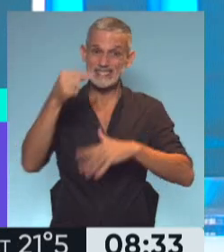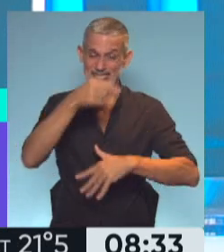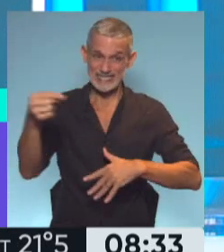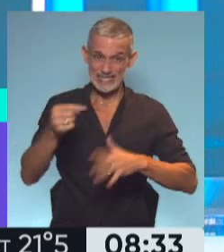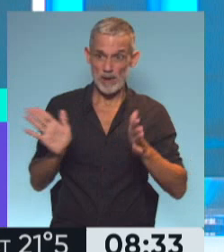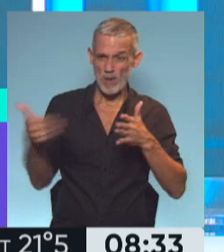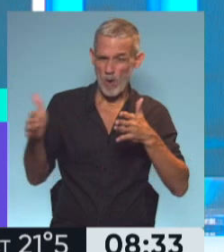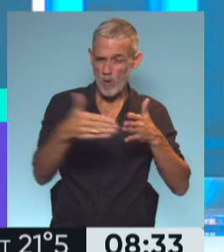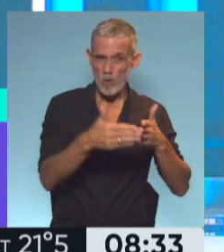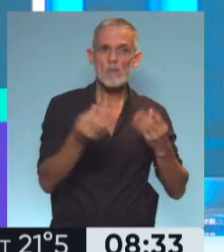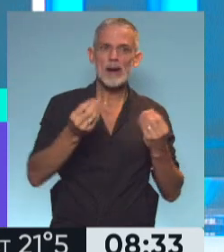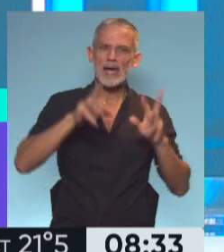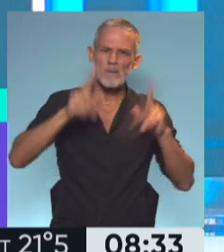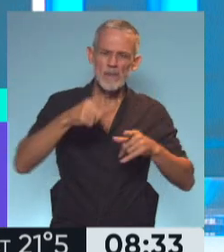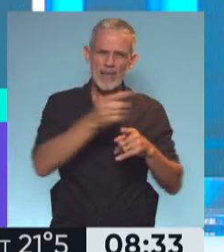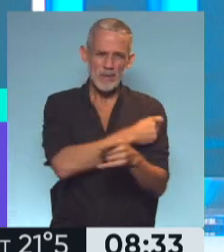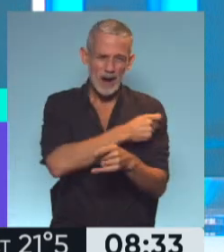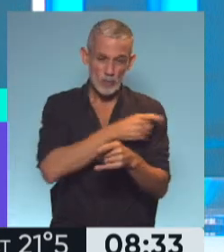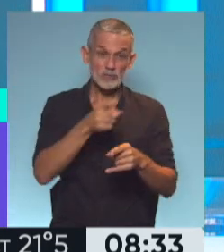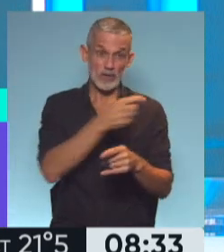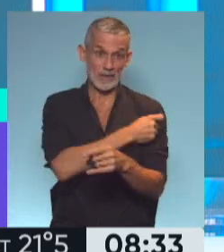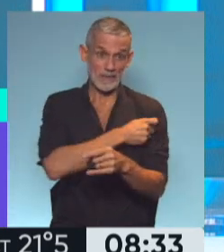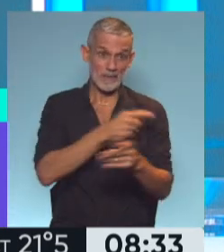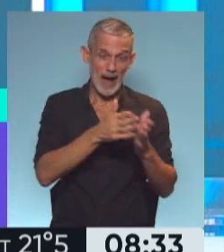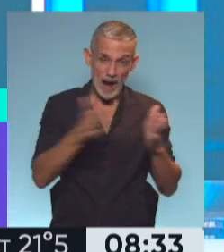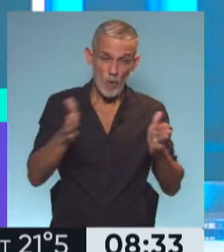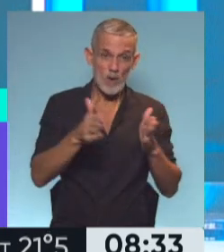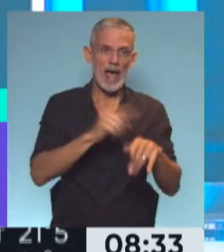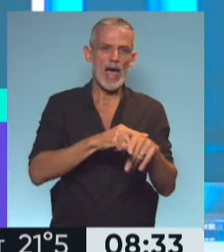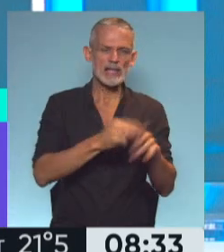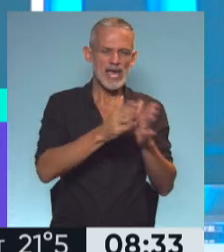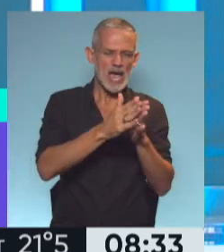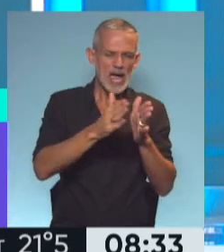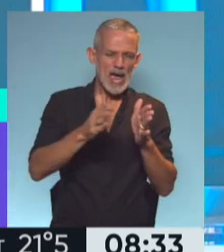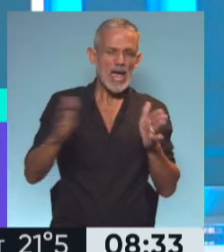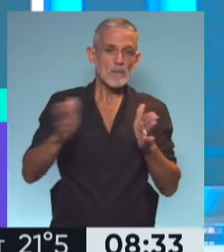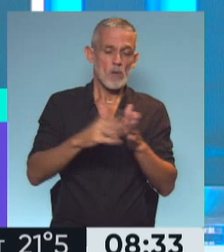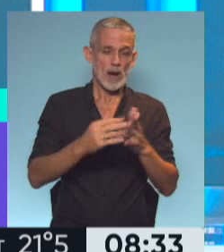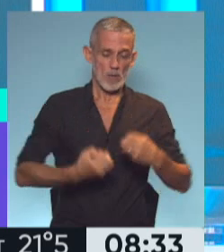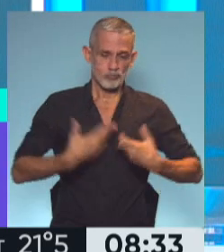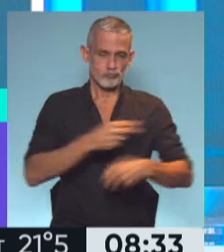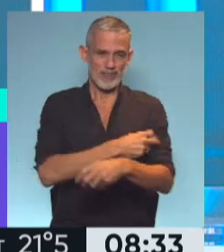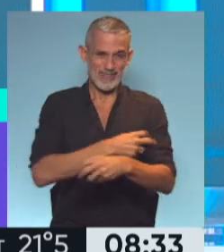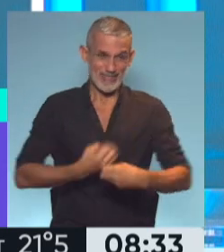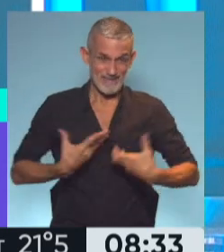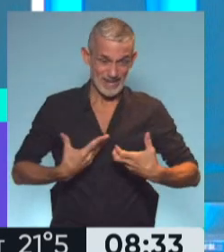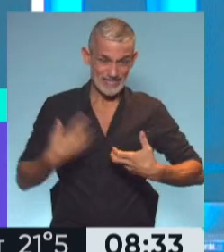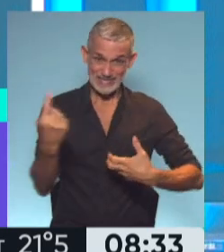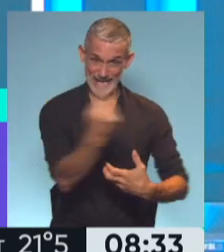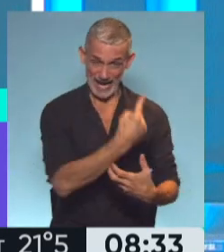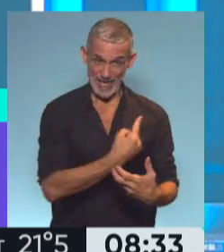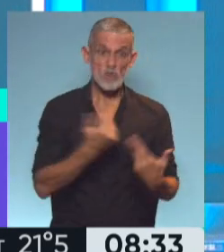para intensificar el plan de vacunación y que esas vacunas tengan el tiempo suficiente para generar los anticuerpos.